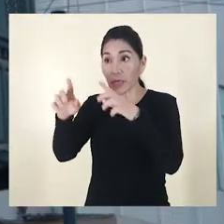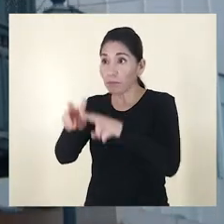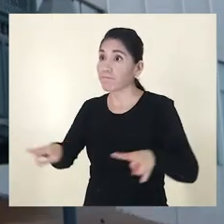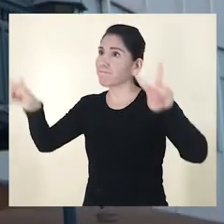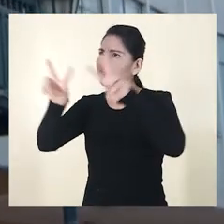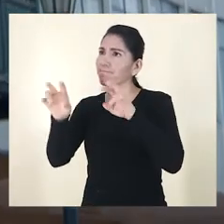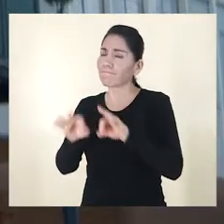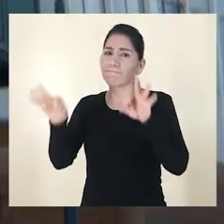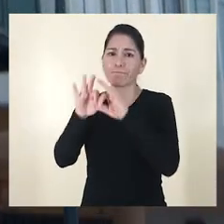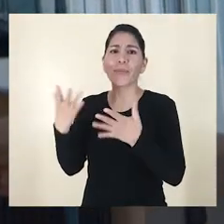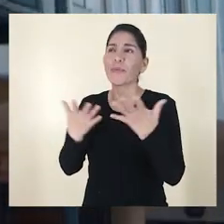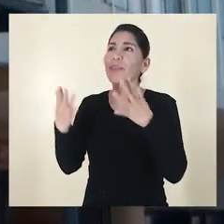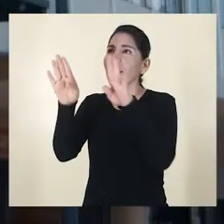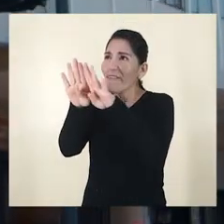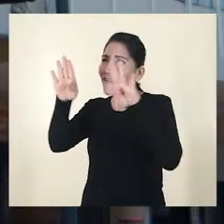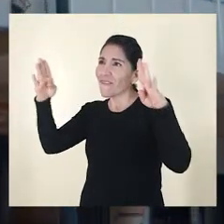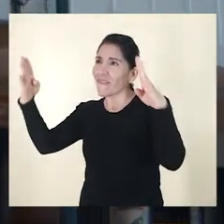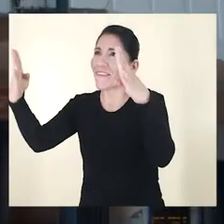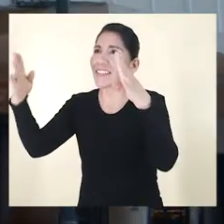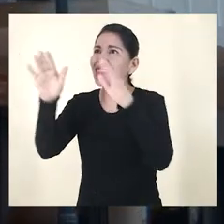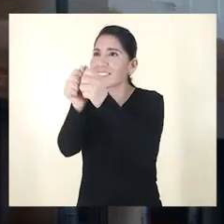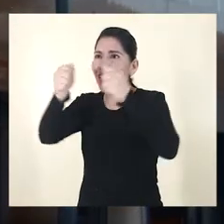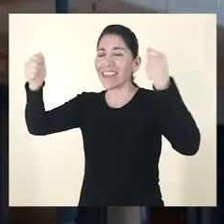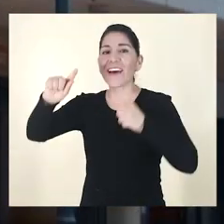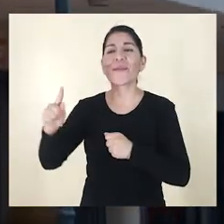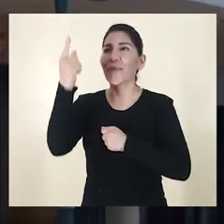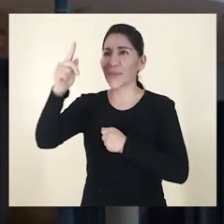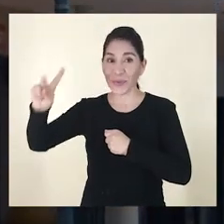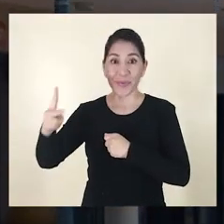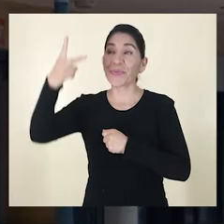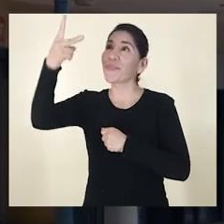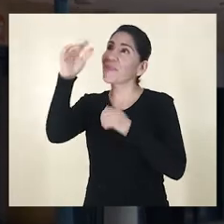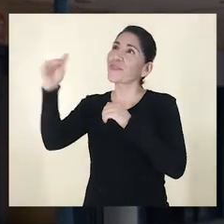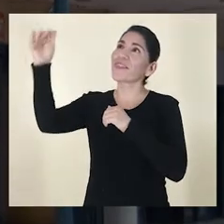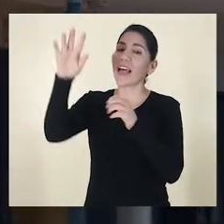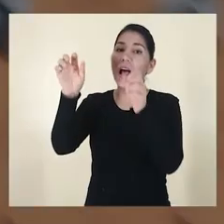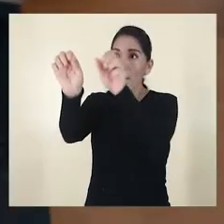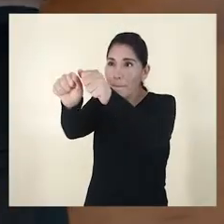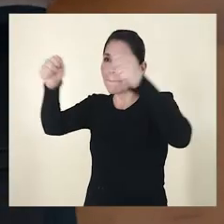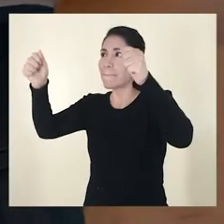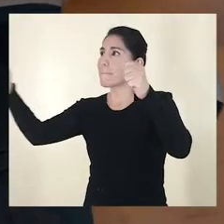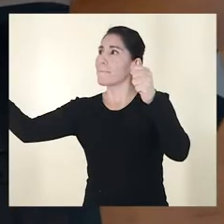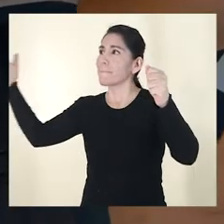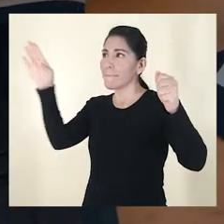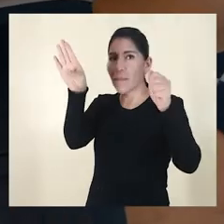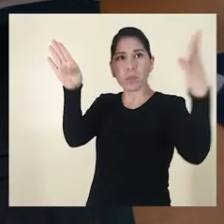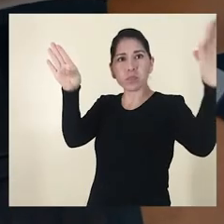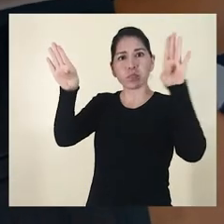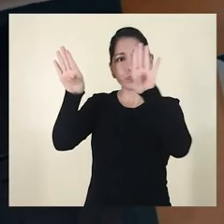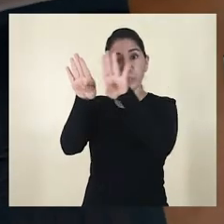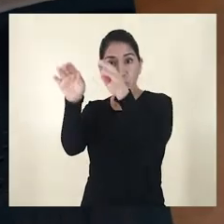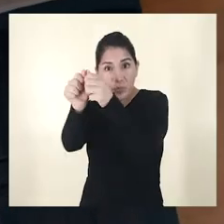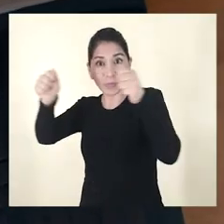Pero el valor de la casa está en su pequeña fachada, el único lugar de la casa con dos pisos, donde un balcón corrido la cubre